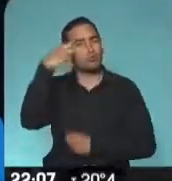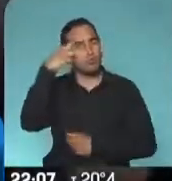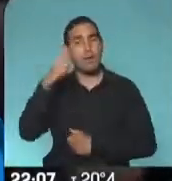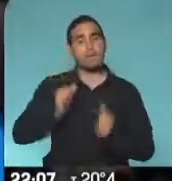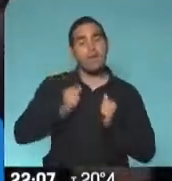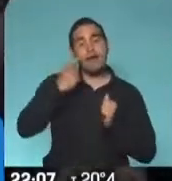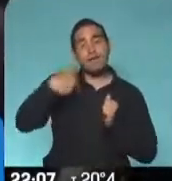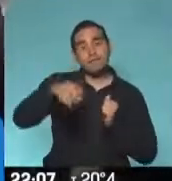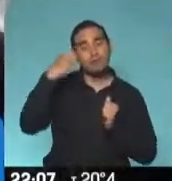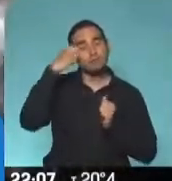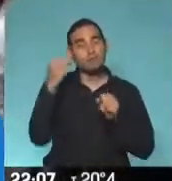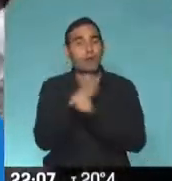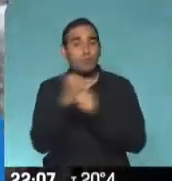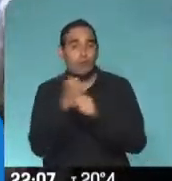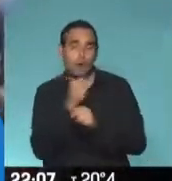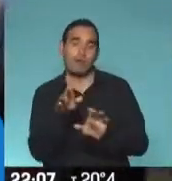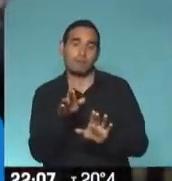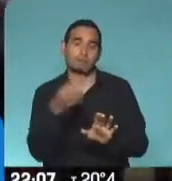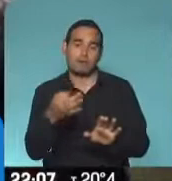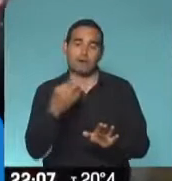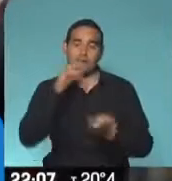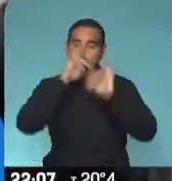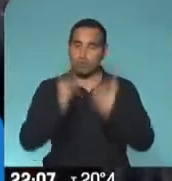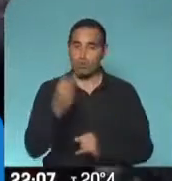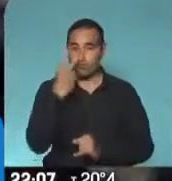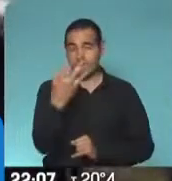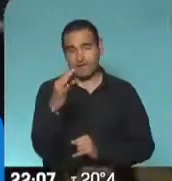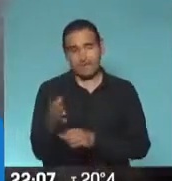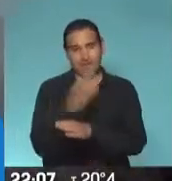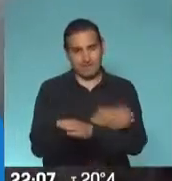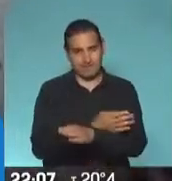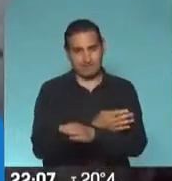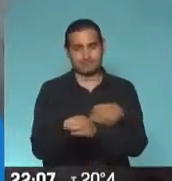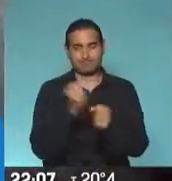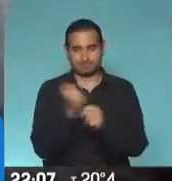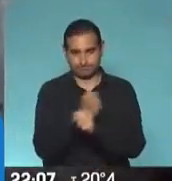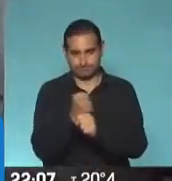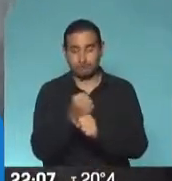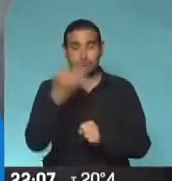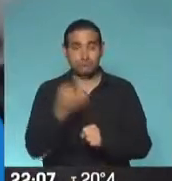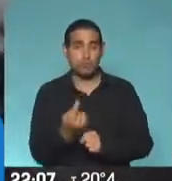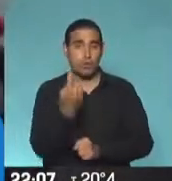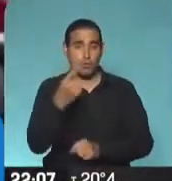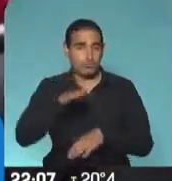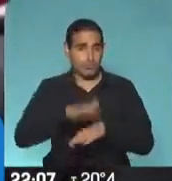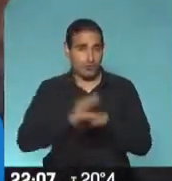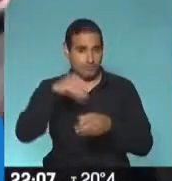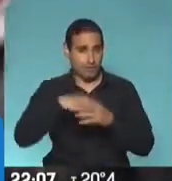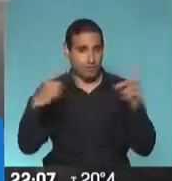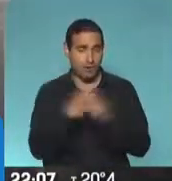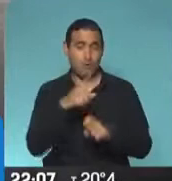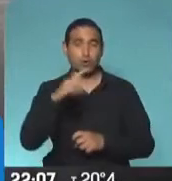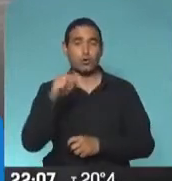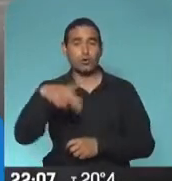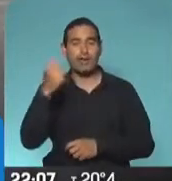aprobación antes de la sanción del presupuesto 2020. Uno de los principales actores sociales del conflicto es la CONAIE,